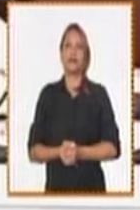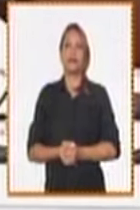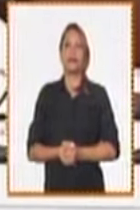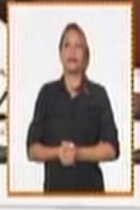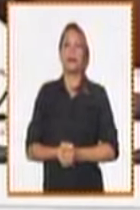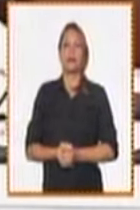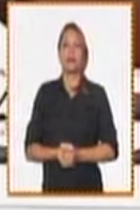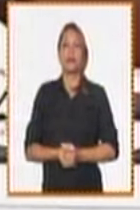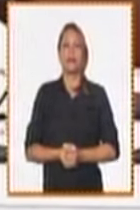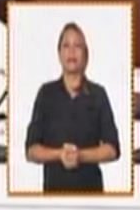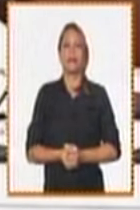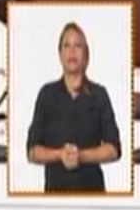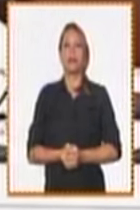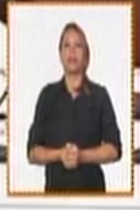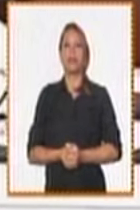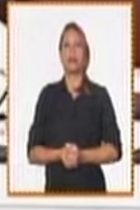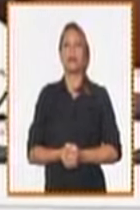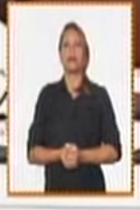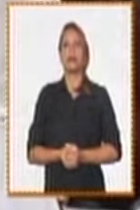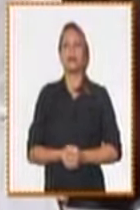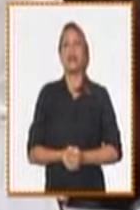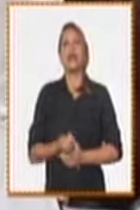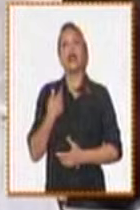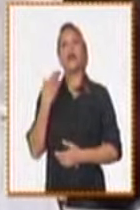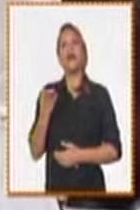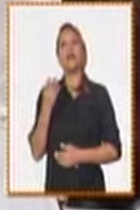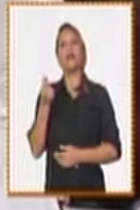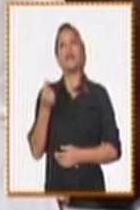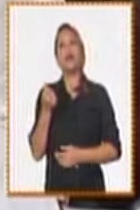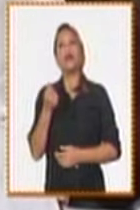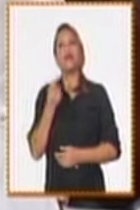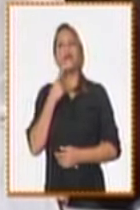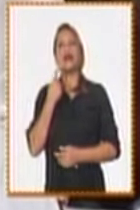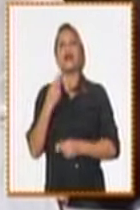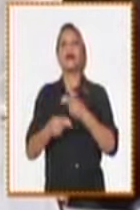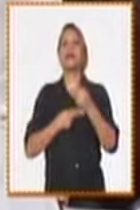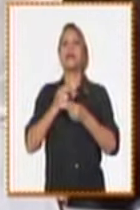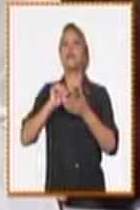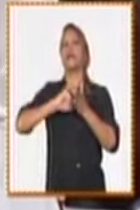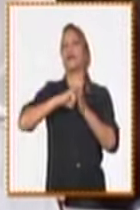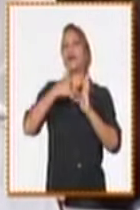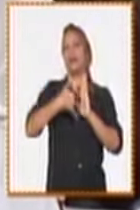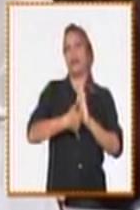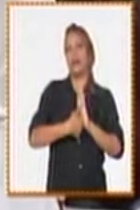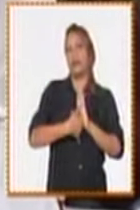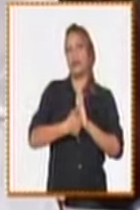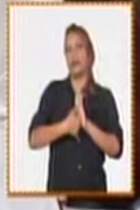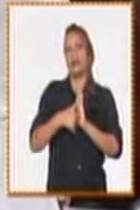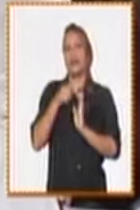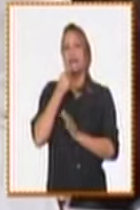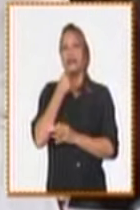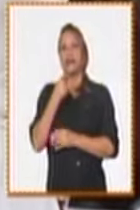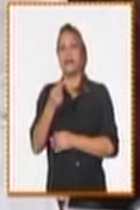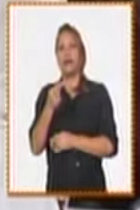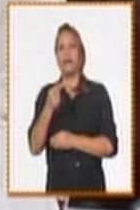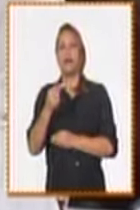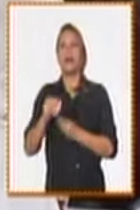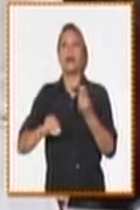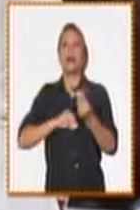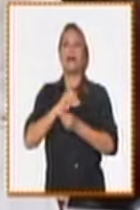lógico, era que estaban pidiendo dinero para desarrollar proyectos. Céspedes moderniza la de